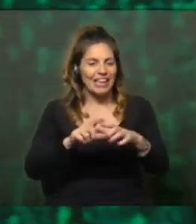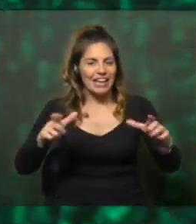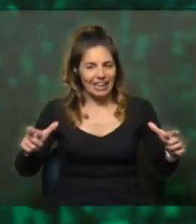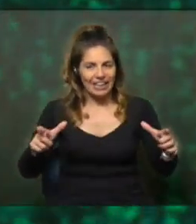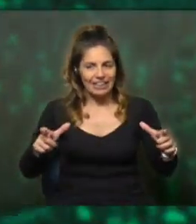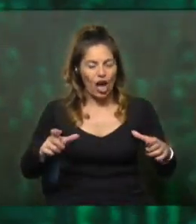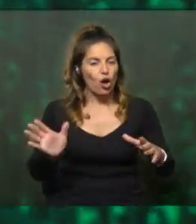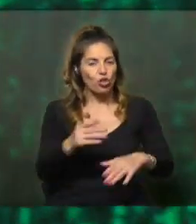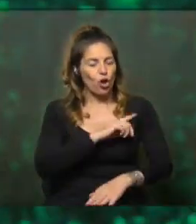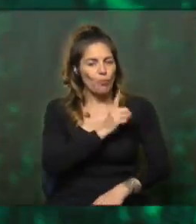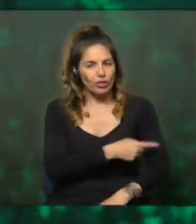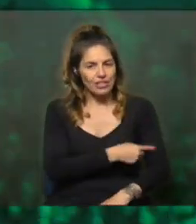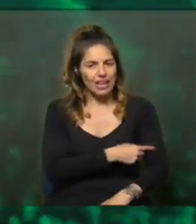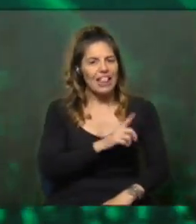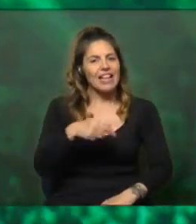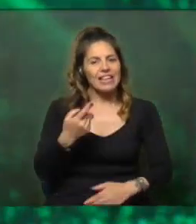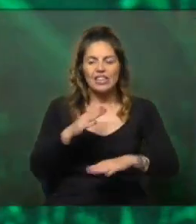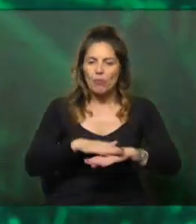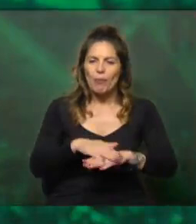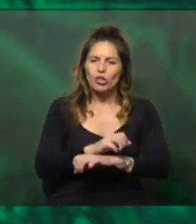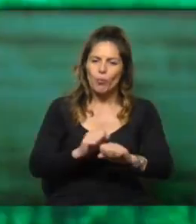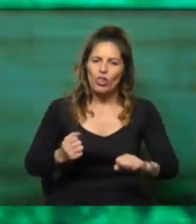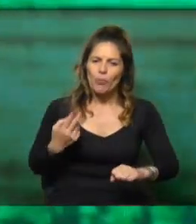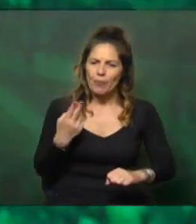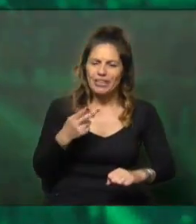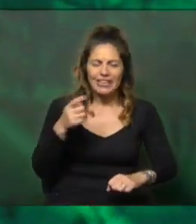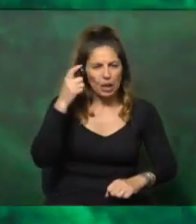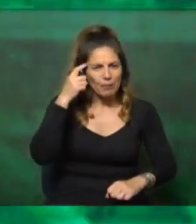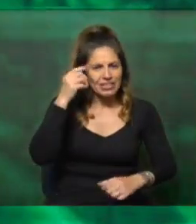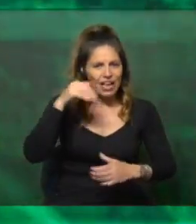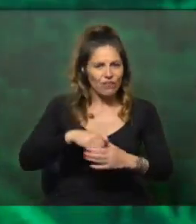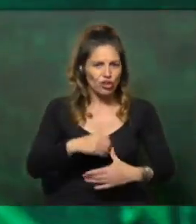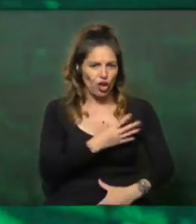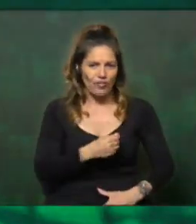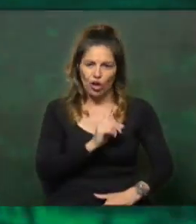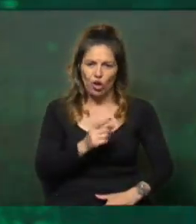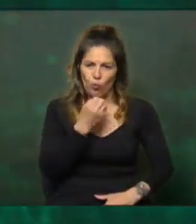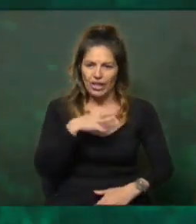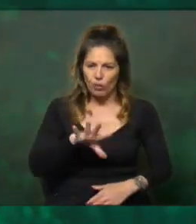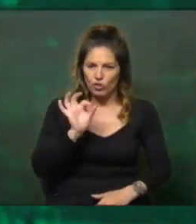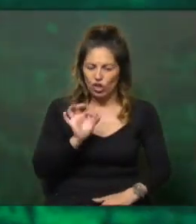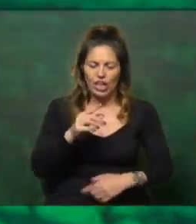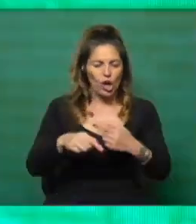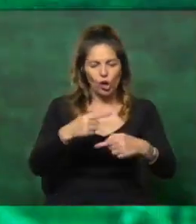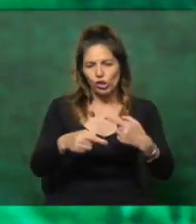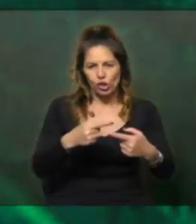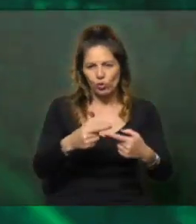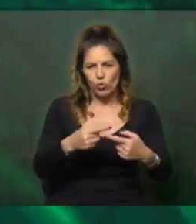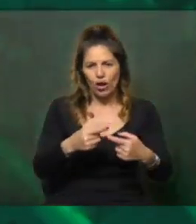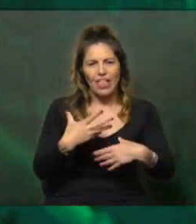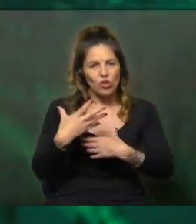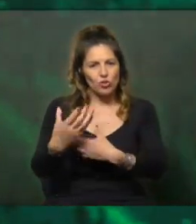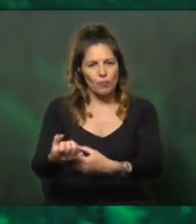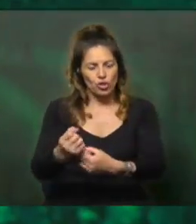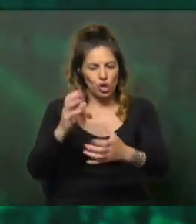momento des de todo lo que hemos pasado juntos Creo que me puedo permitir pedirte que pienses que el voto en blanco no es una buena opción y bueno y continúa dándole este su apoyo